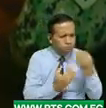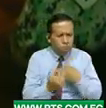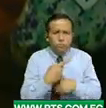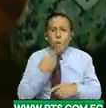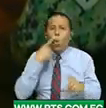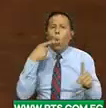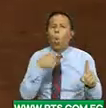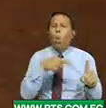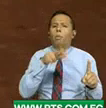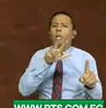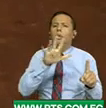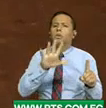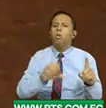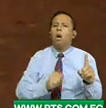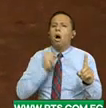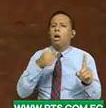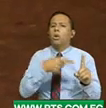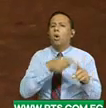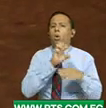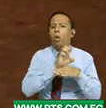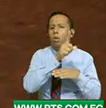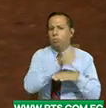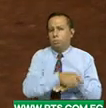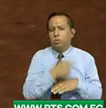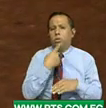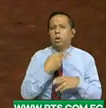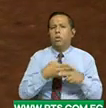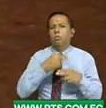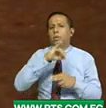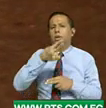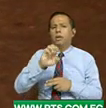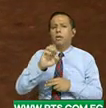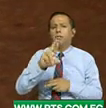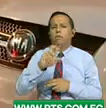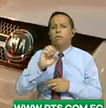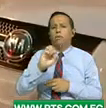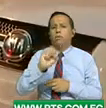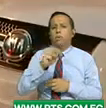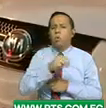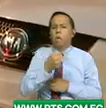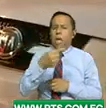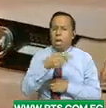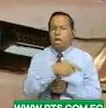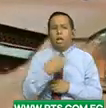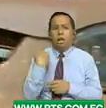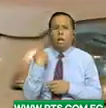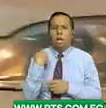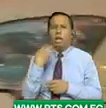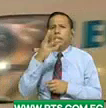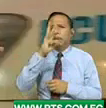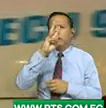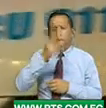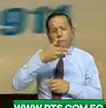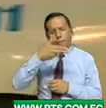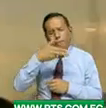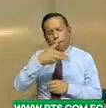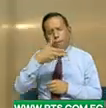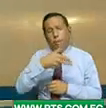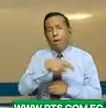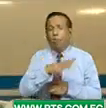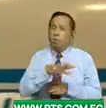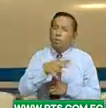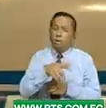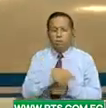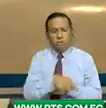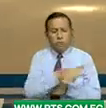años, nacionalidad ecuatoriana, de nombre es Jefferson G., alrededor de 16 castillos percutidos que se encuentran en el